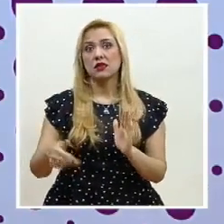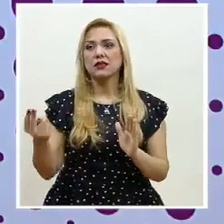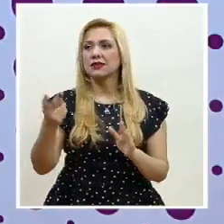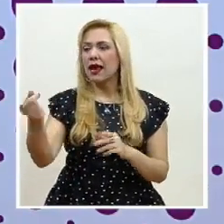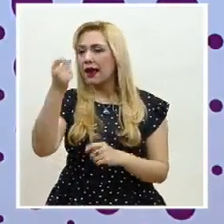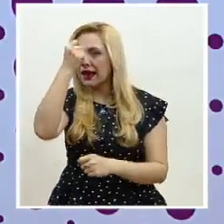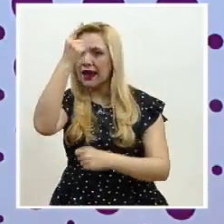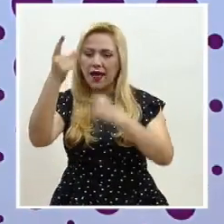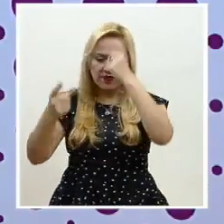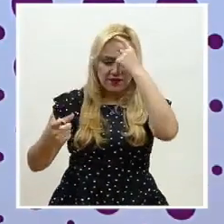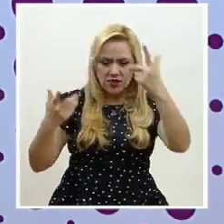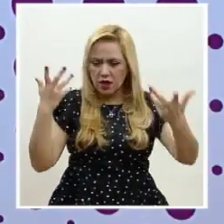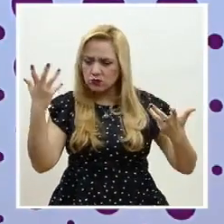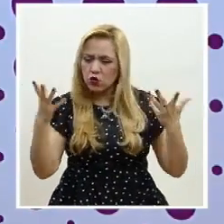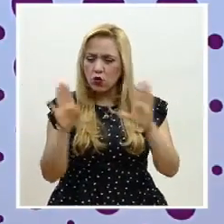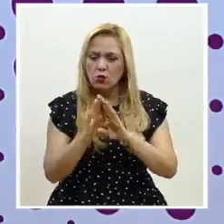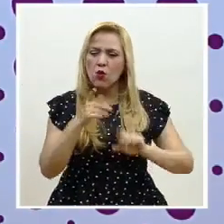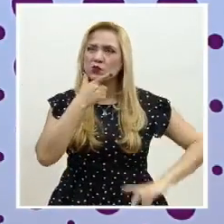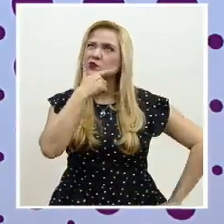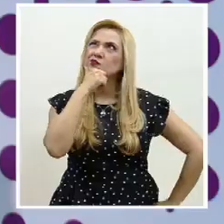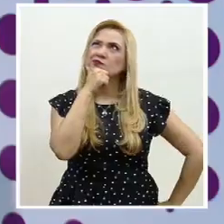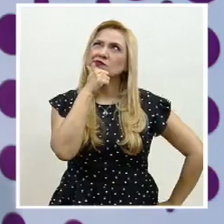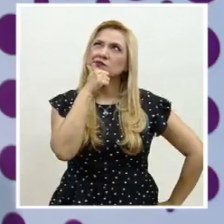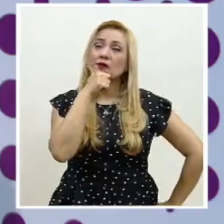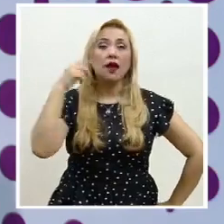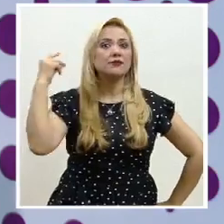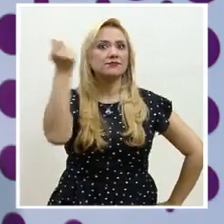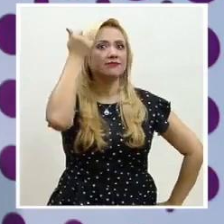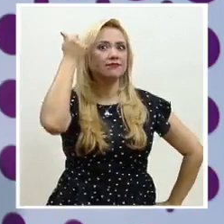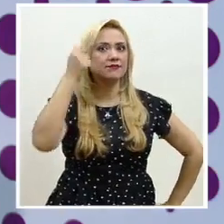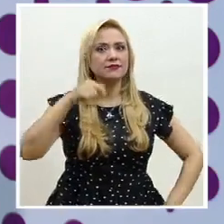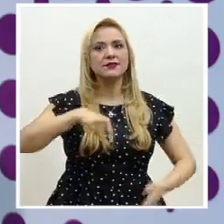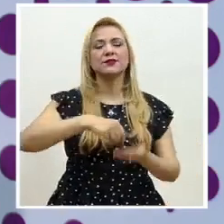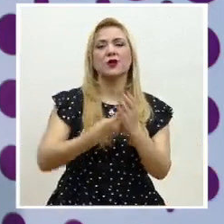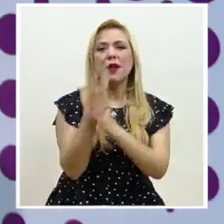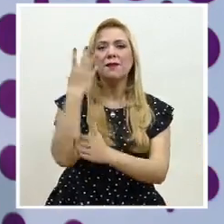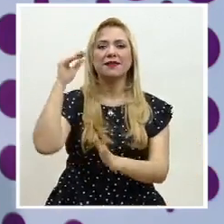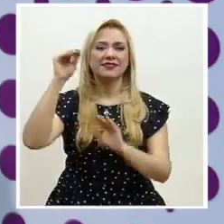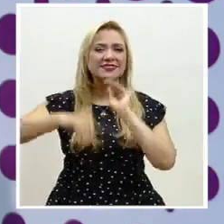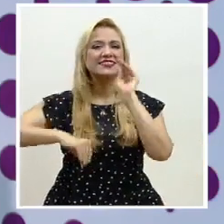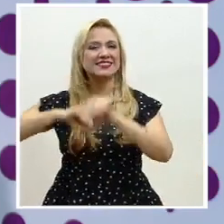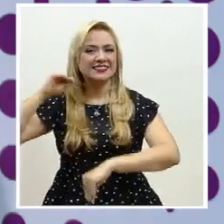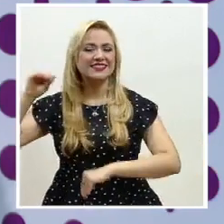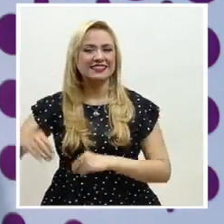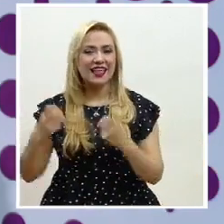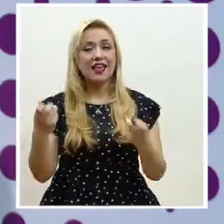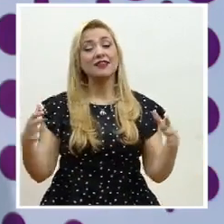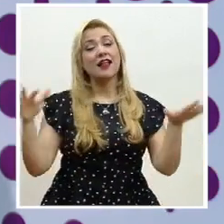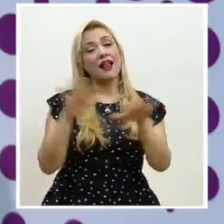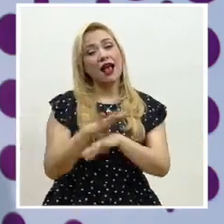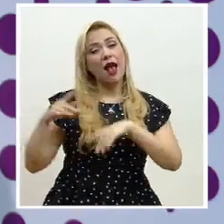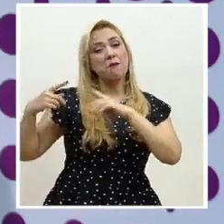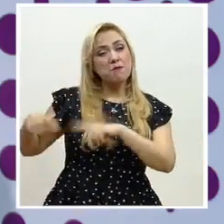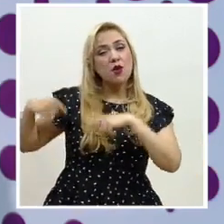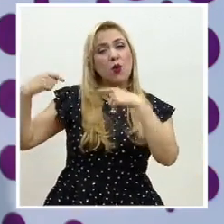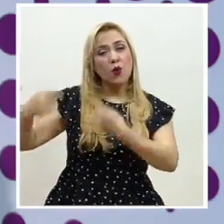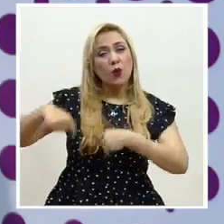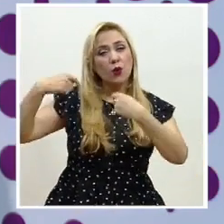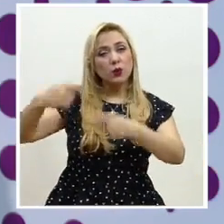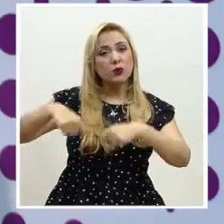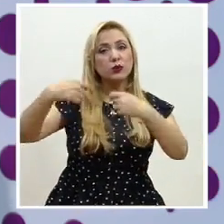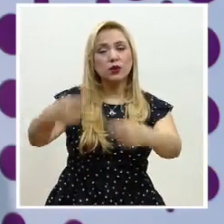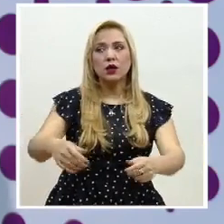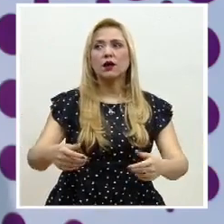creatividad para encontrar nuevas soluciones. Entonces, en esta renovación que se va dando entre secretarios y secretarias a través del tiempo, pues es un